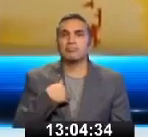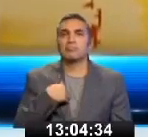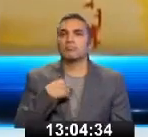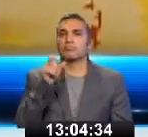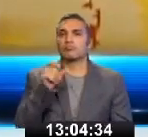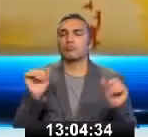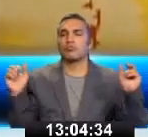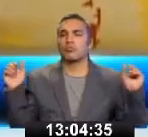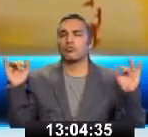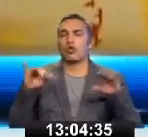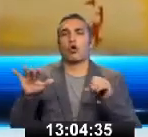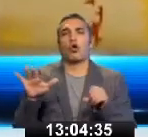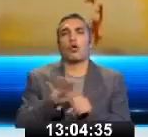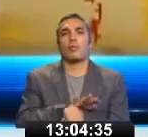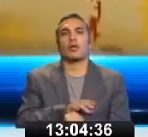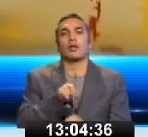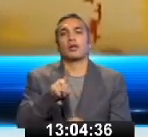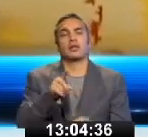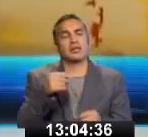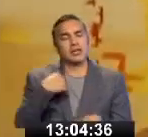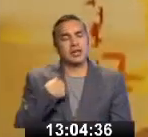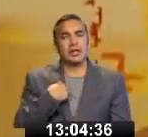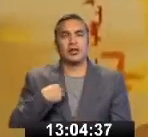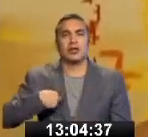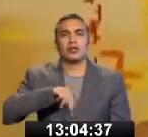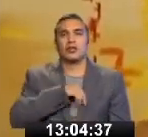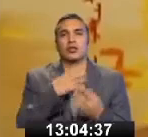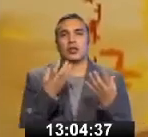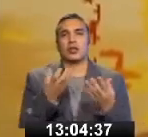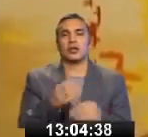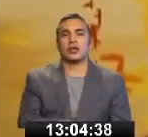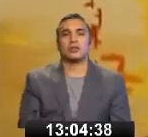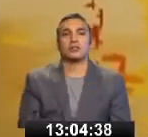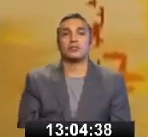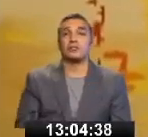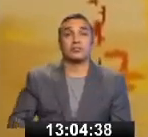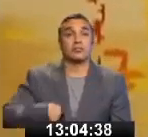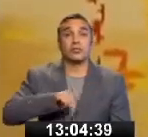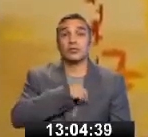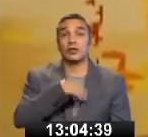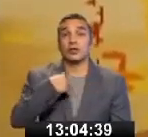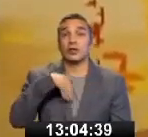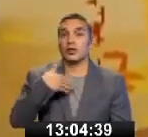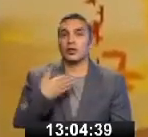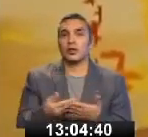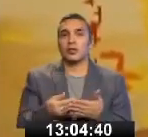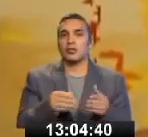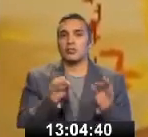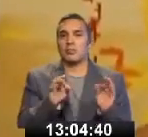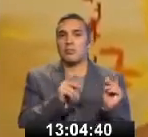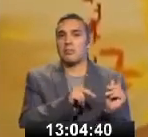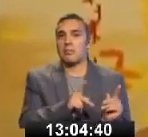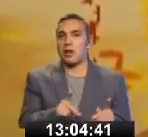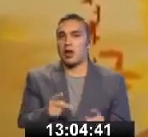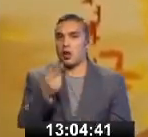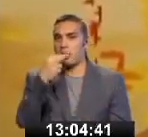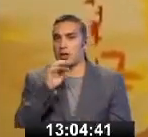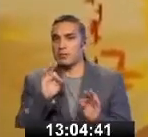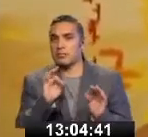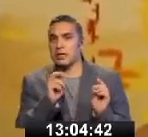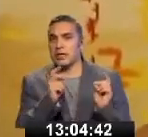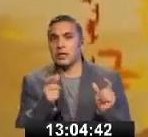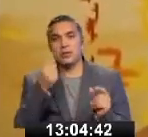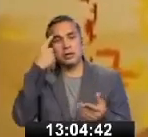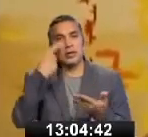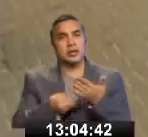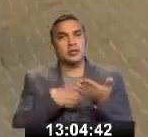lleno completo, ¿no? Y esa es la esperanza que tenemos, ya que tenemos todas las medidas, todos estamos preparados en el hotel para poder